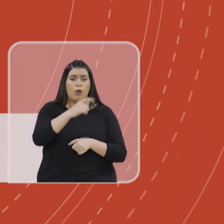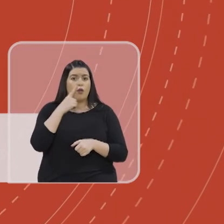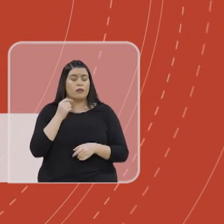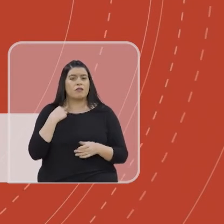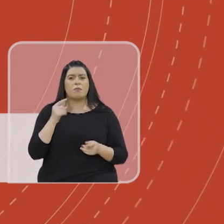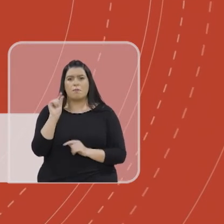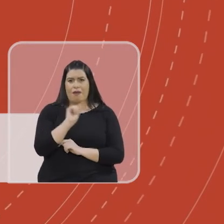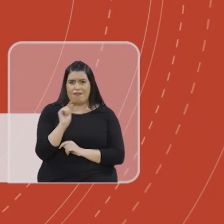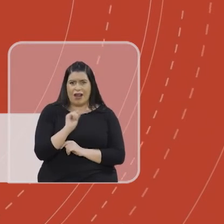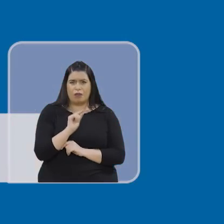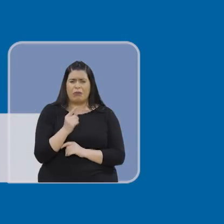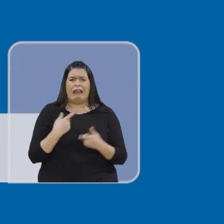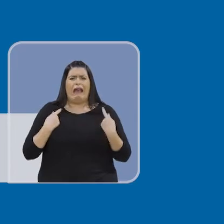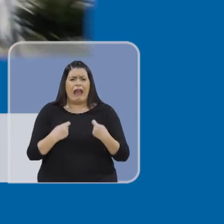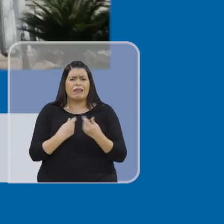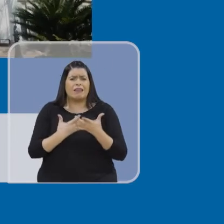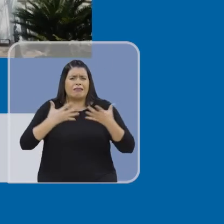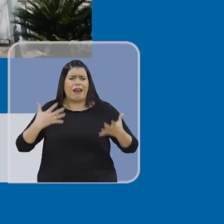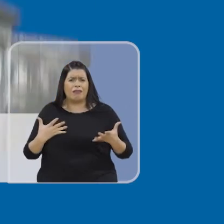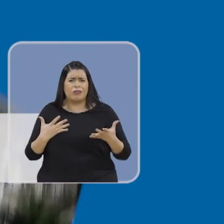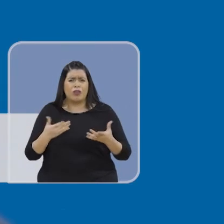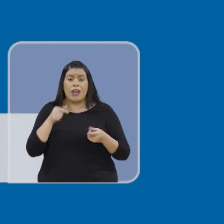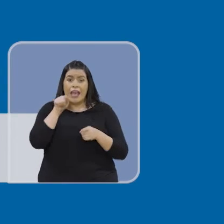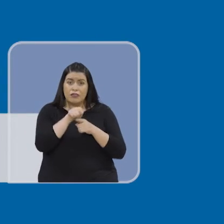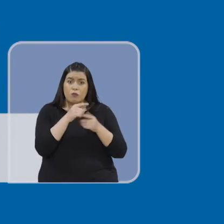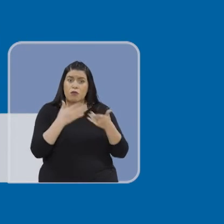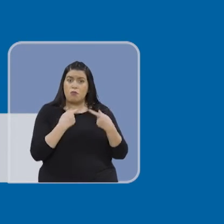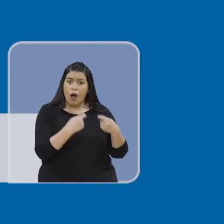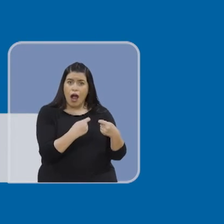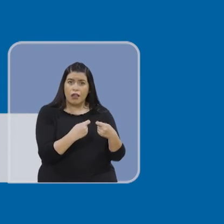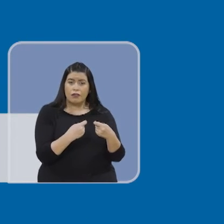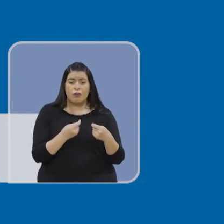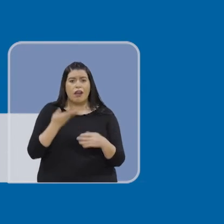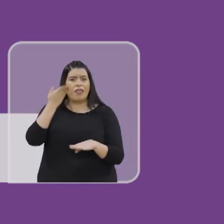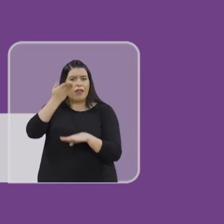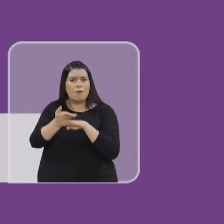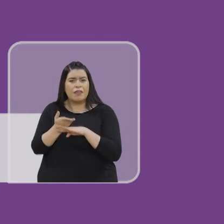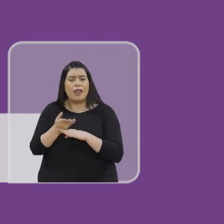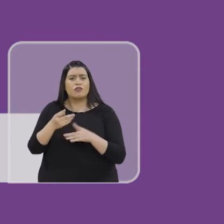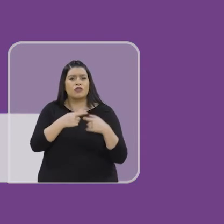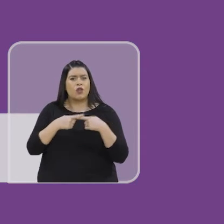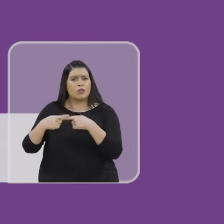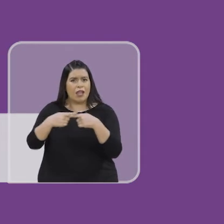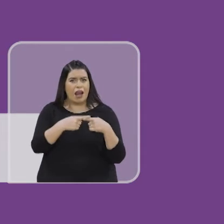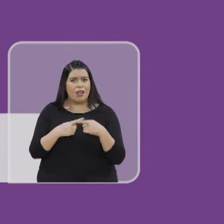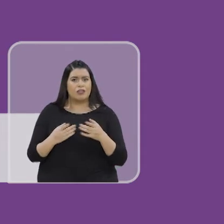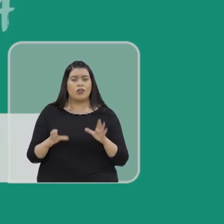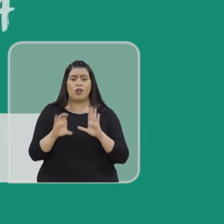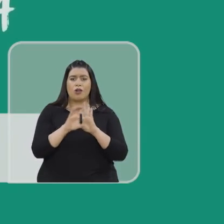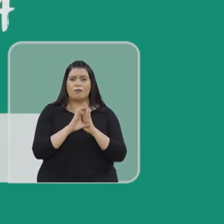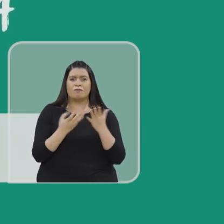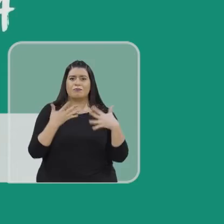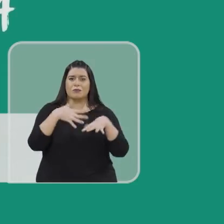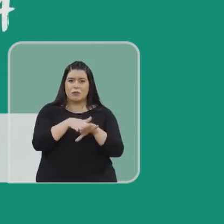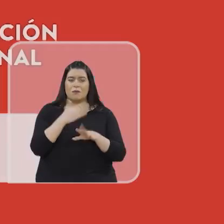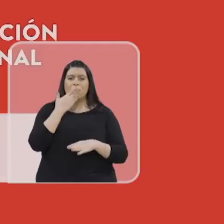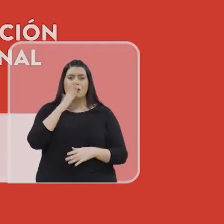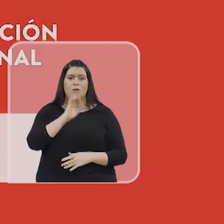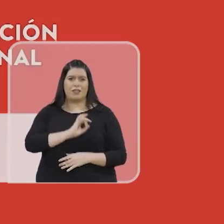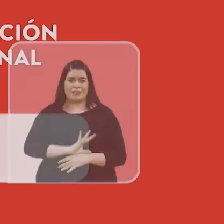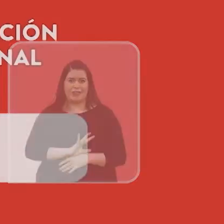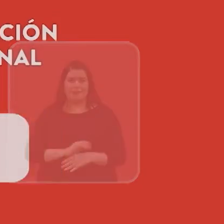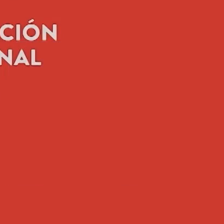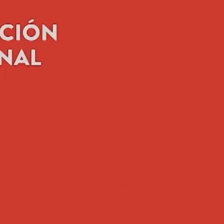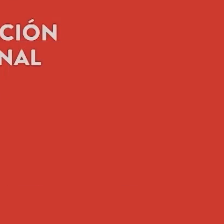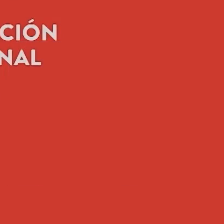y todas. Además, es más barata. ¿Para qué gastar de más y no invertir esos recursos en las demandas sociales? Convención Mixta, lo mejor